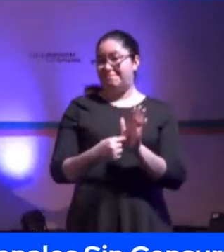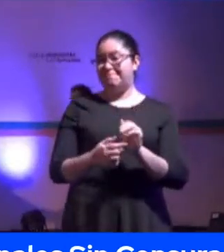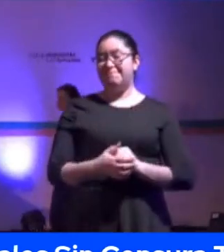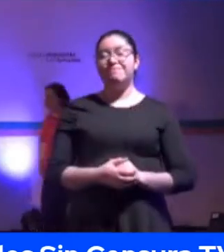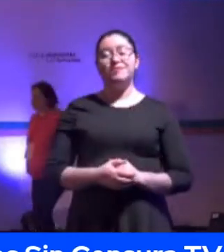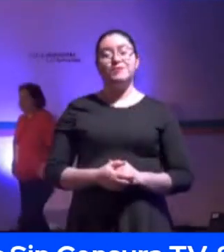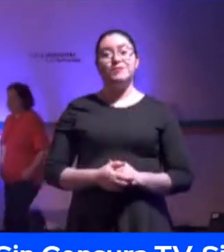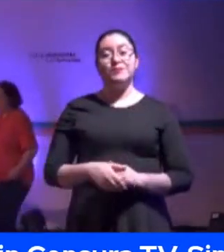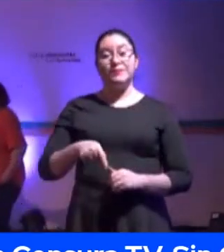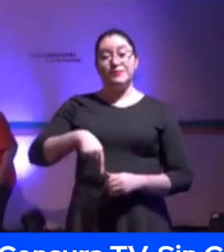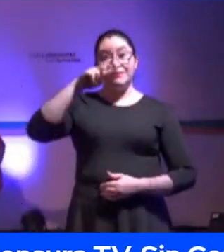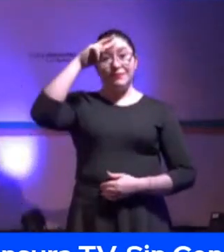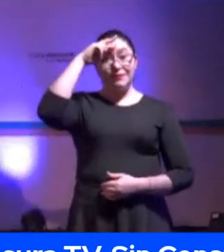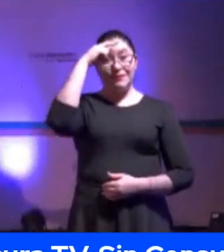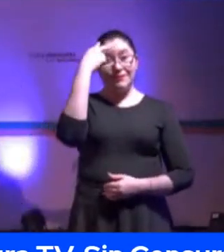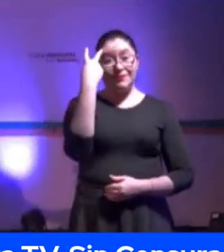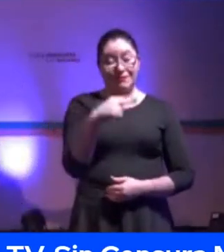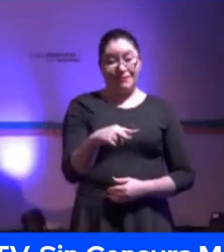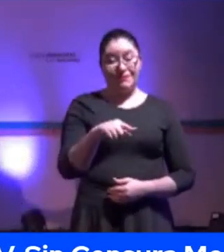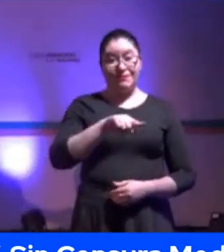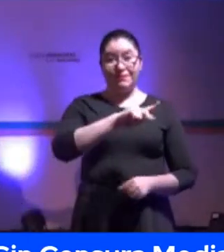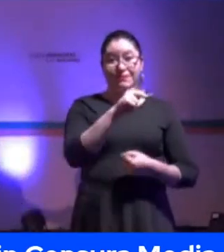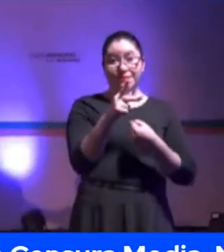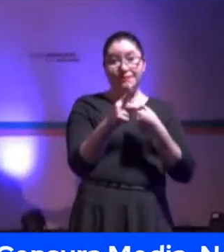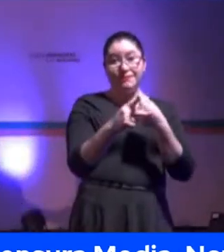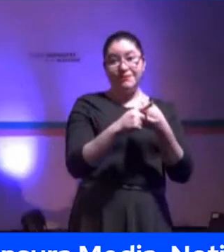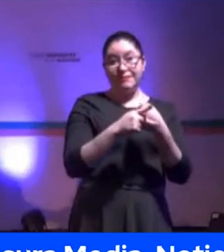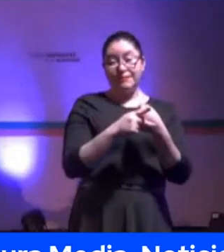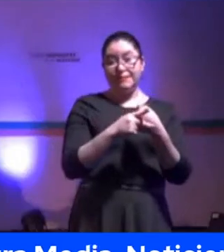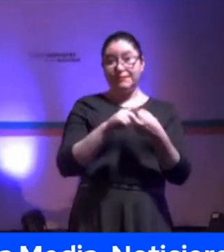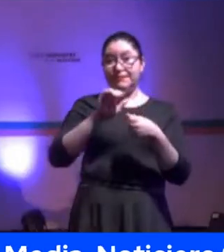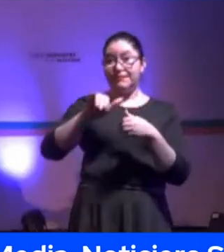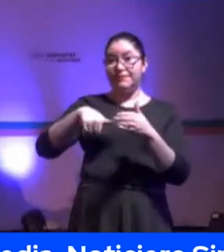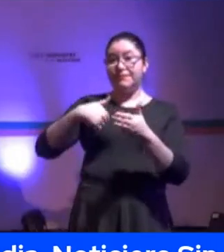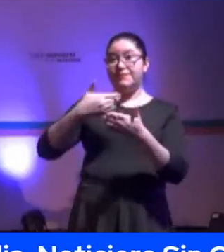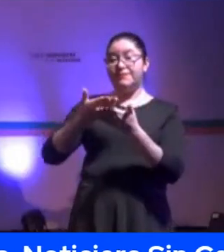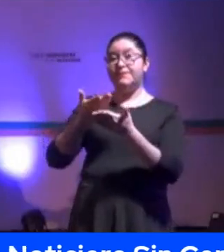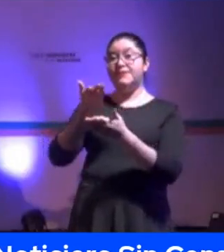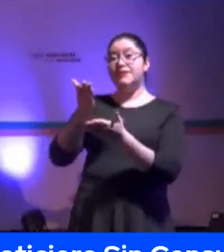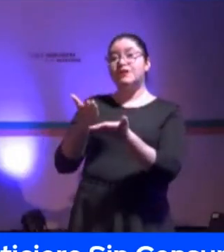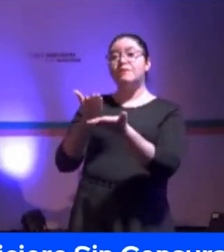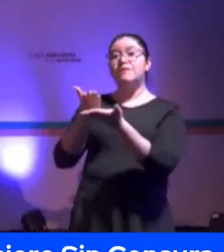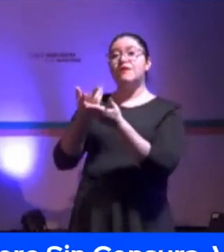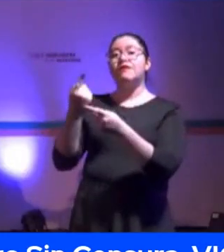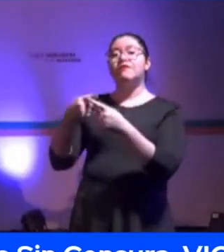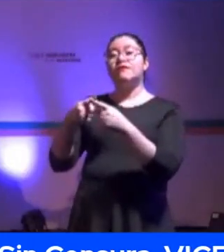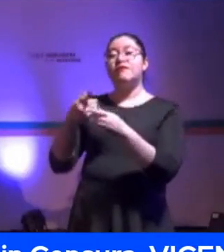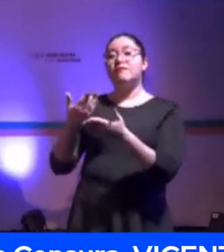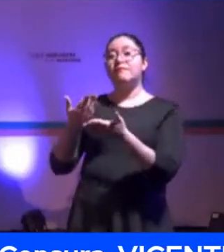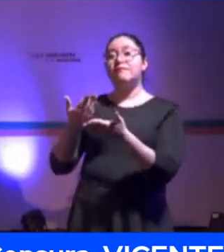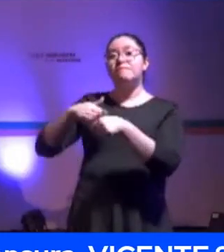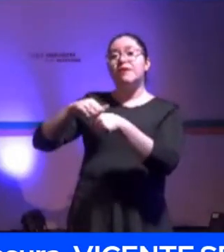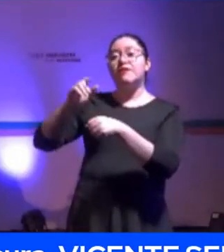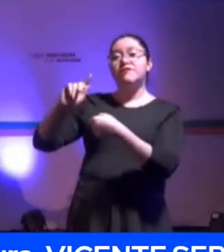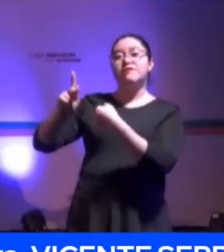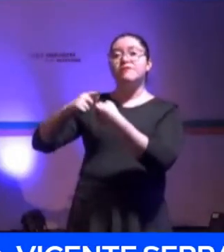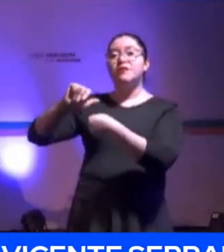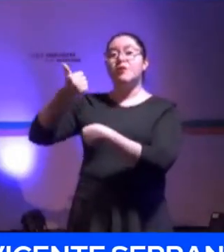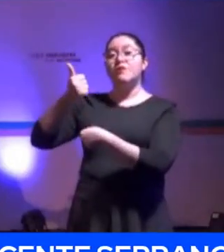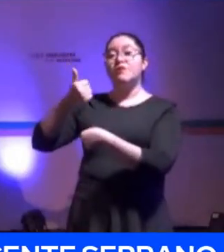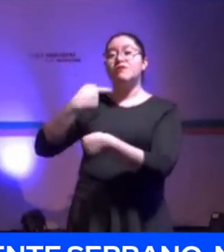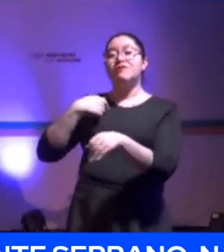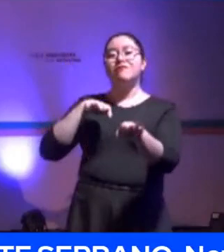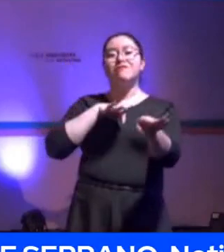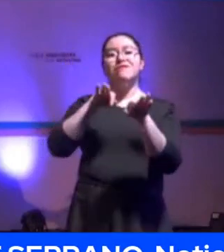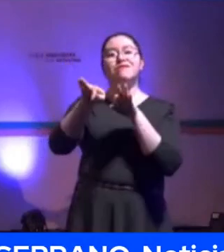México es el país donde su población en el extranjero más solicitada es su mano de obra. Este año las